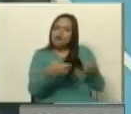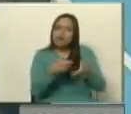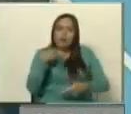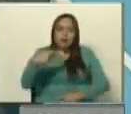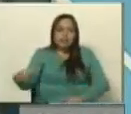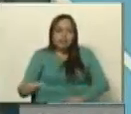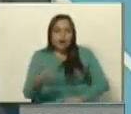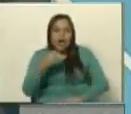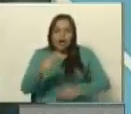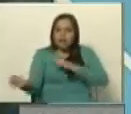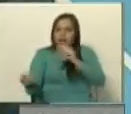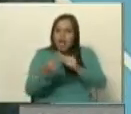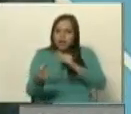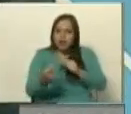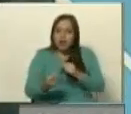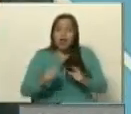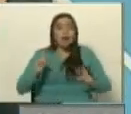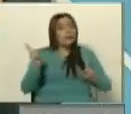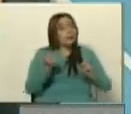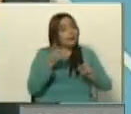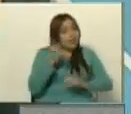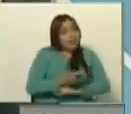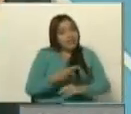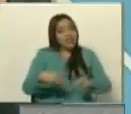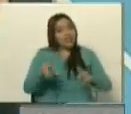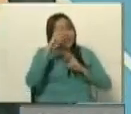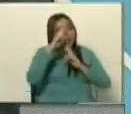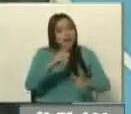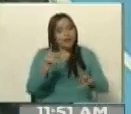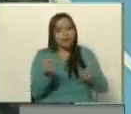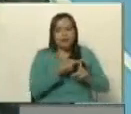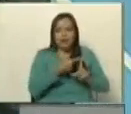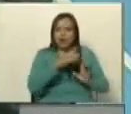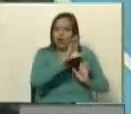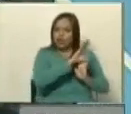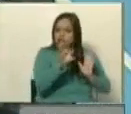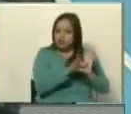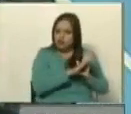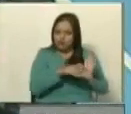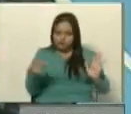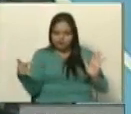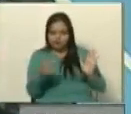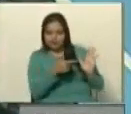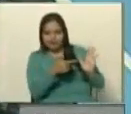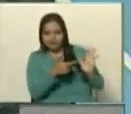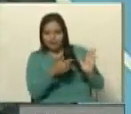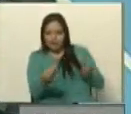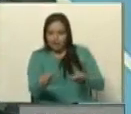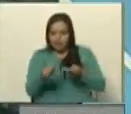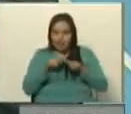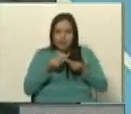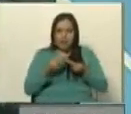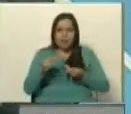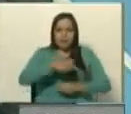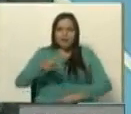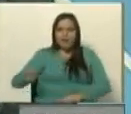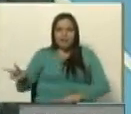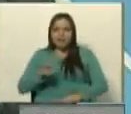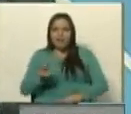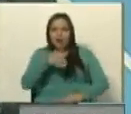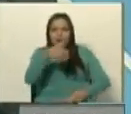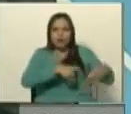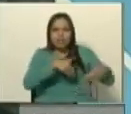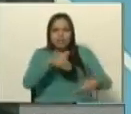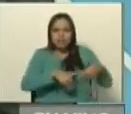con todos esos que respetan primero la Constitución de la República, que es la que nos dimos los venezolanos en un referéndum, en una